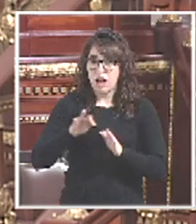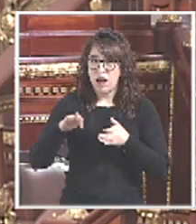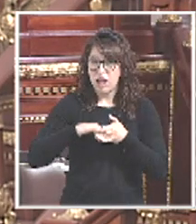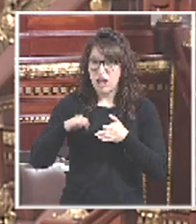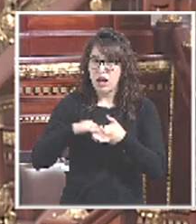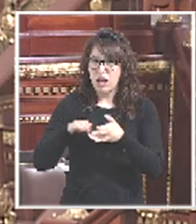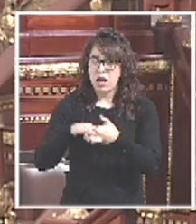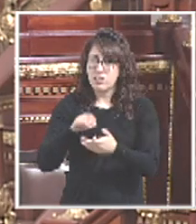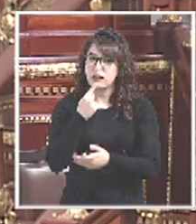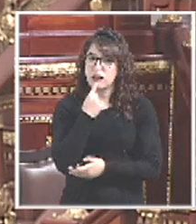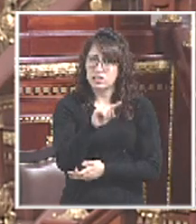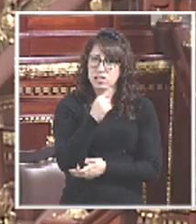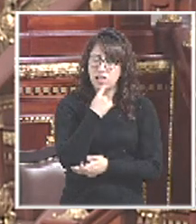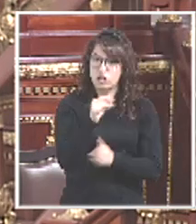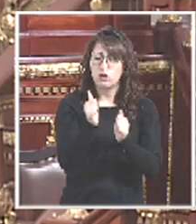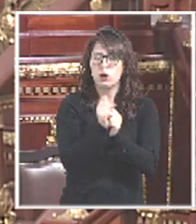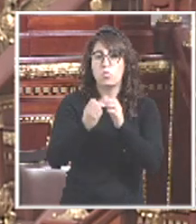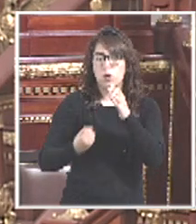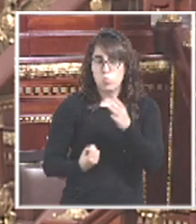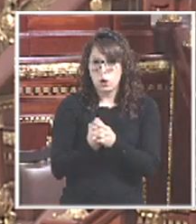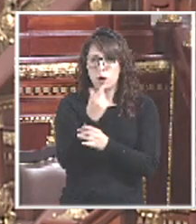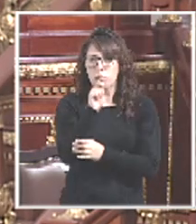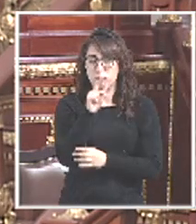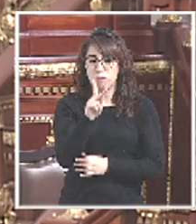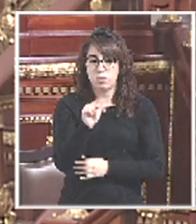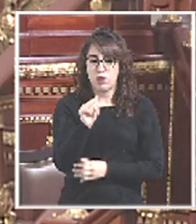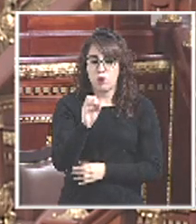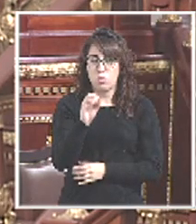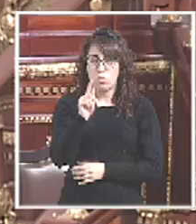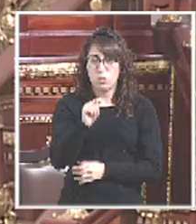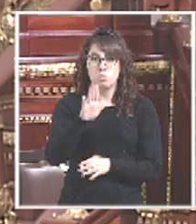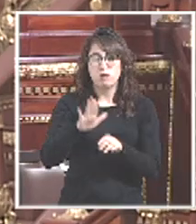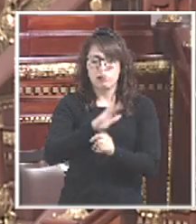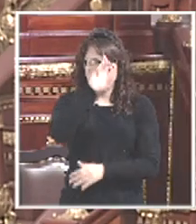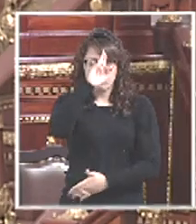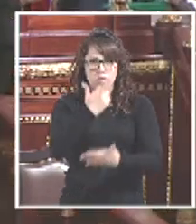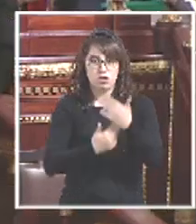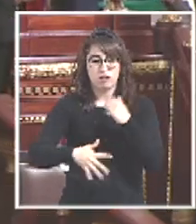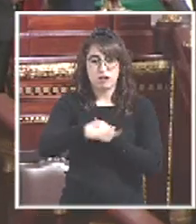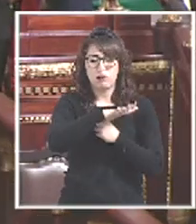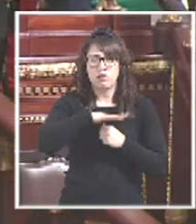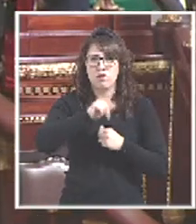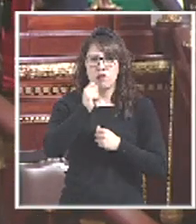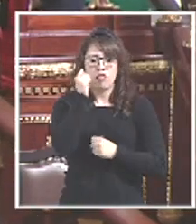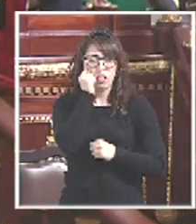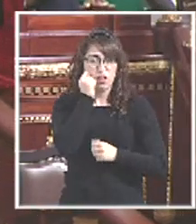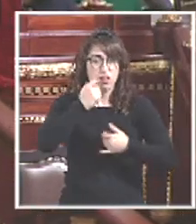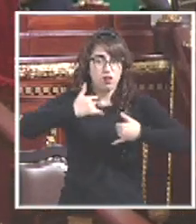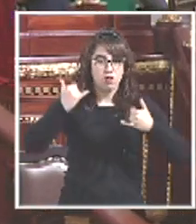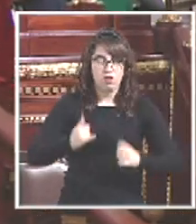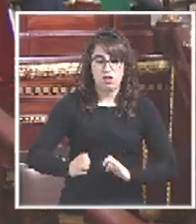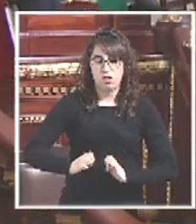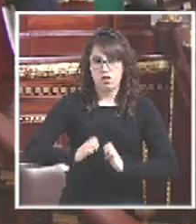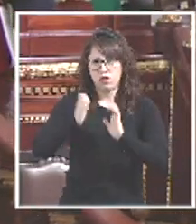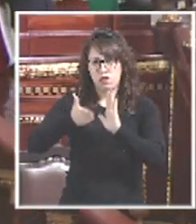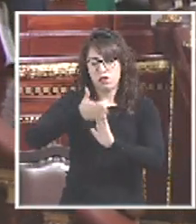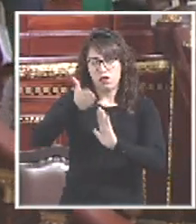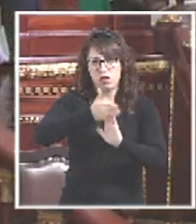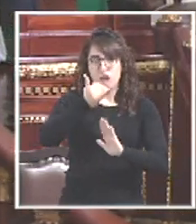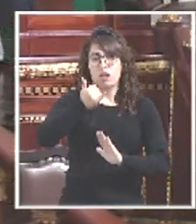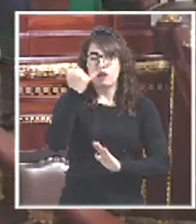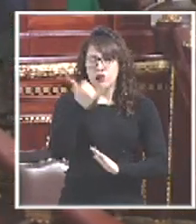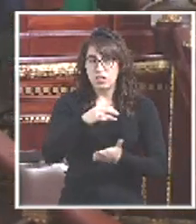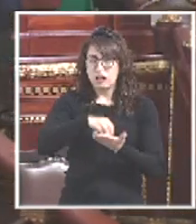queja ante la Procuraduría Ambiental por posibles violaciones en materia ambiental, así como manifestado su preocupación por